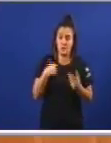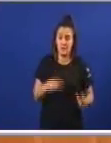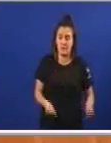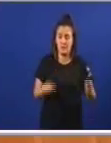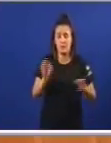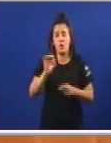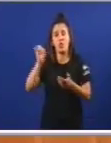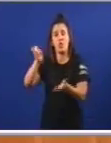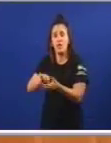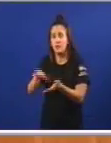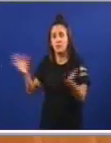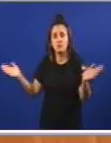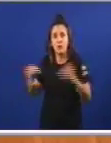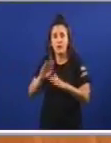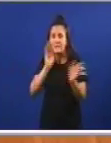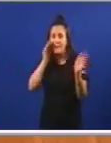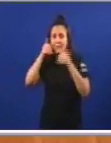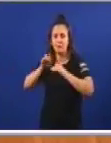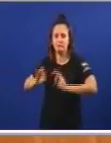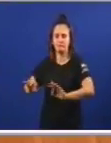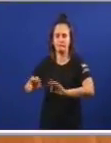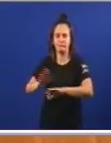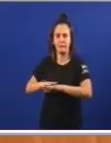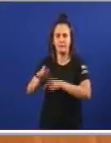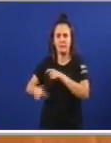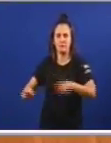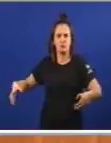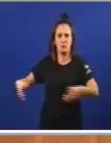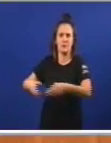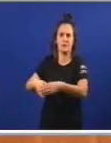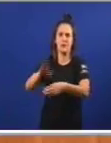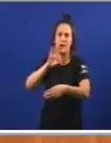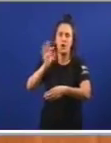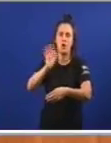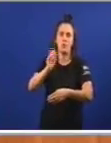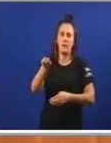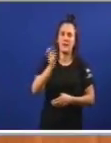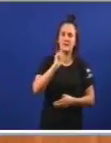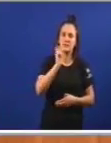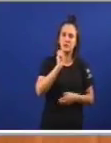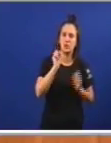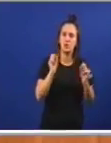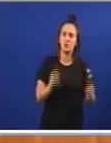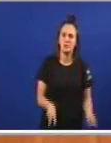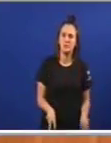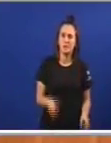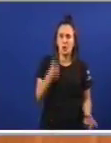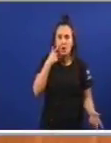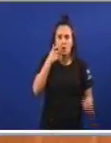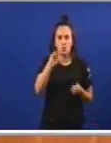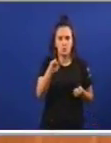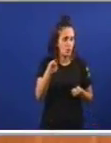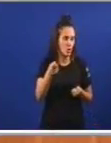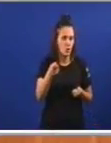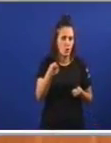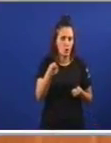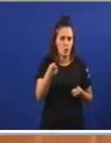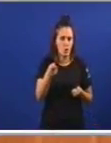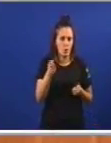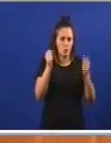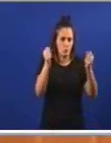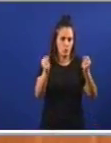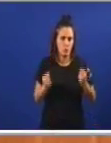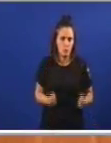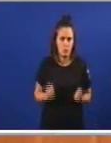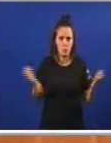centros que non contan con unha atención especializada, ou mesmo a pensións cunha ausencia dun control e dun control especializado por parte